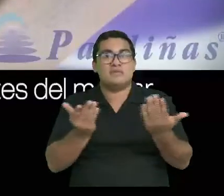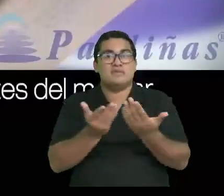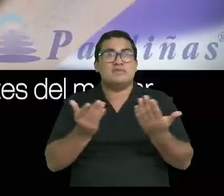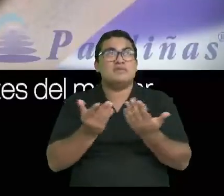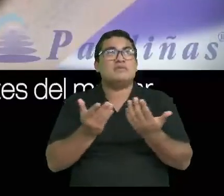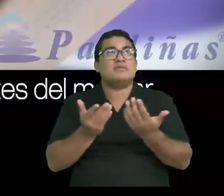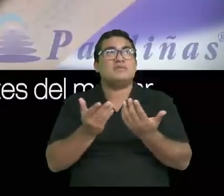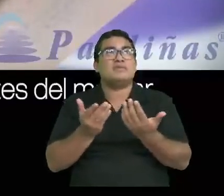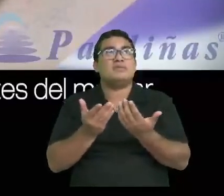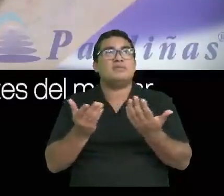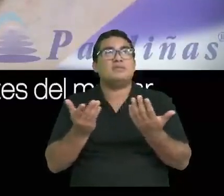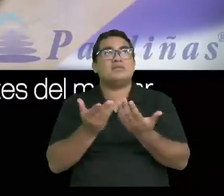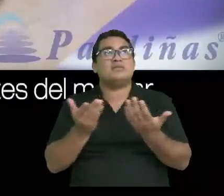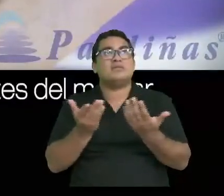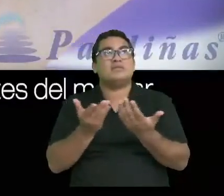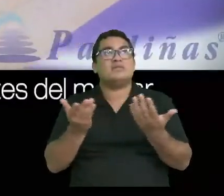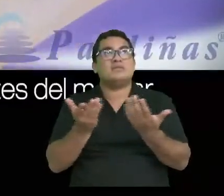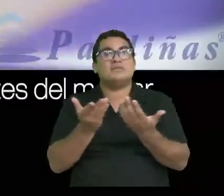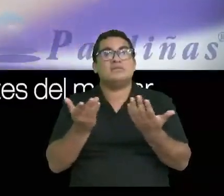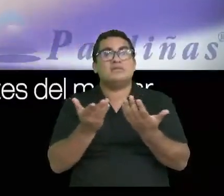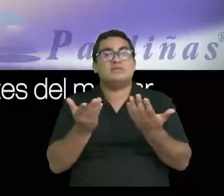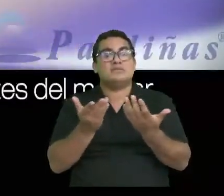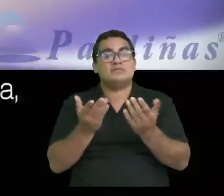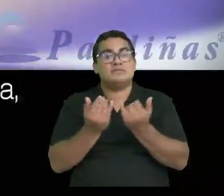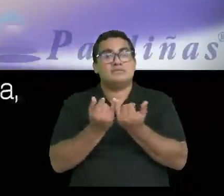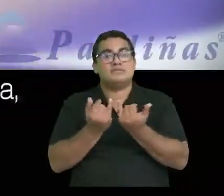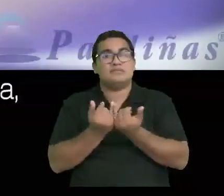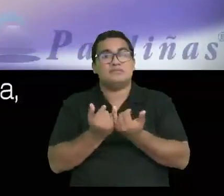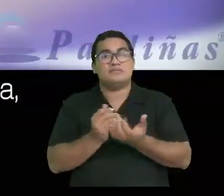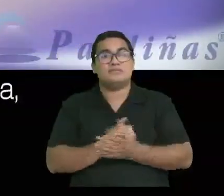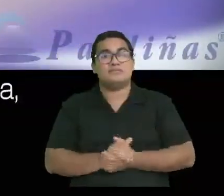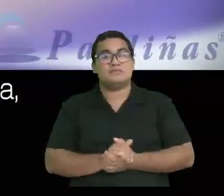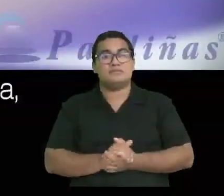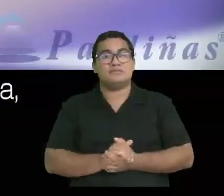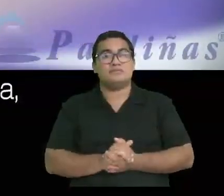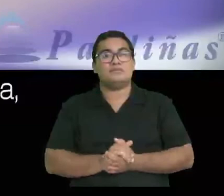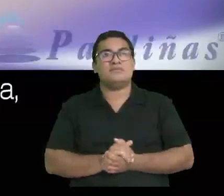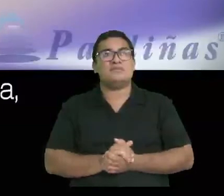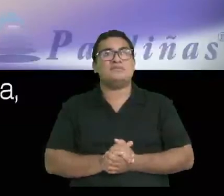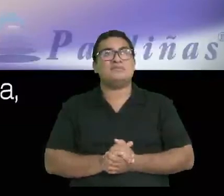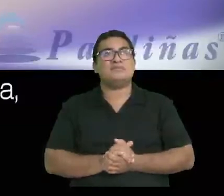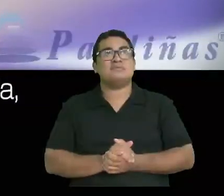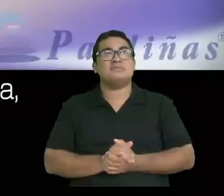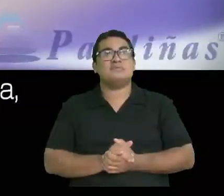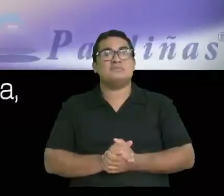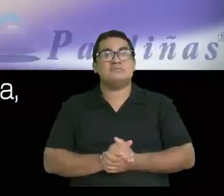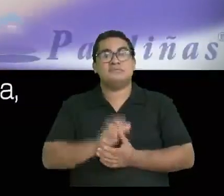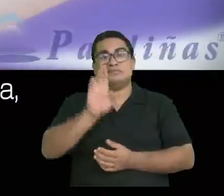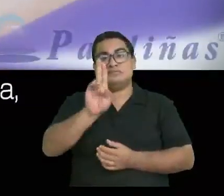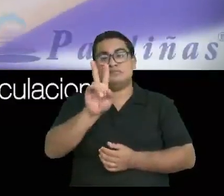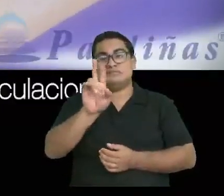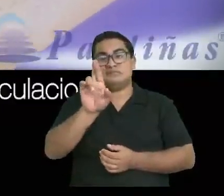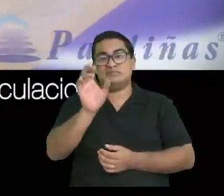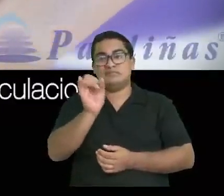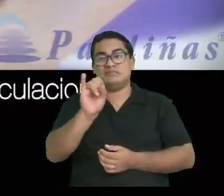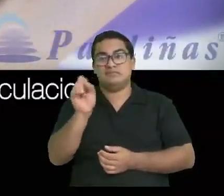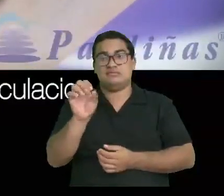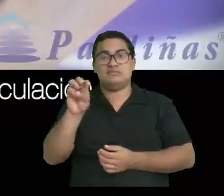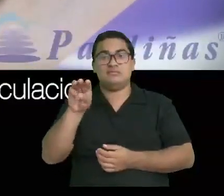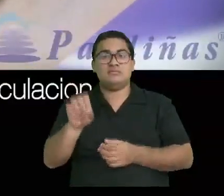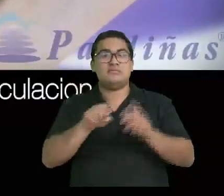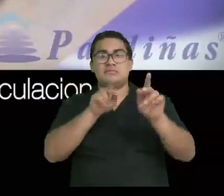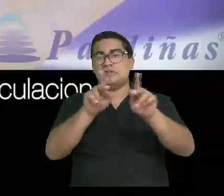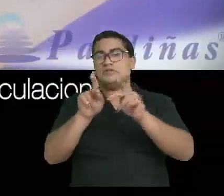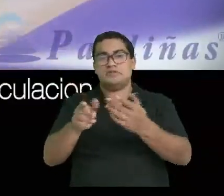cara, entonces ahí dando, entonces más bien es contraproducente. ¿Es frecuente el bruxismo en nuestro país, doctor? Una pregunta